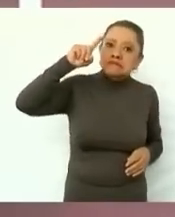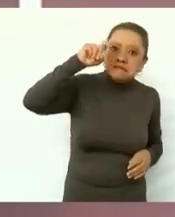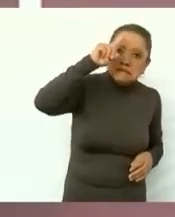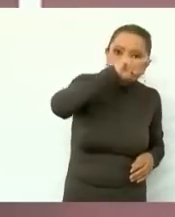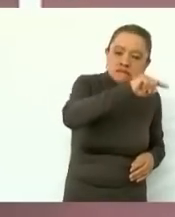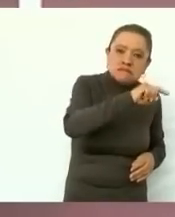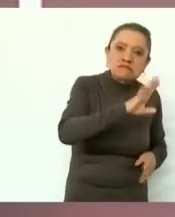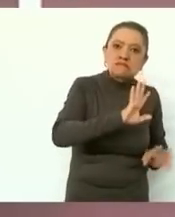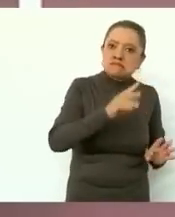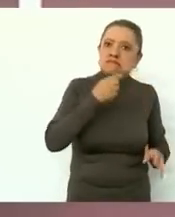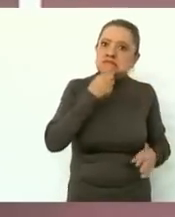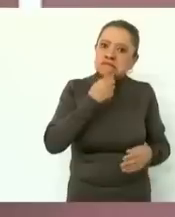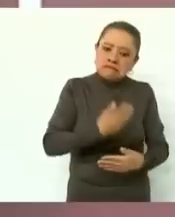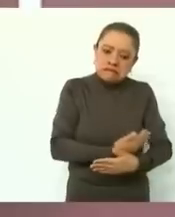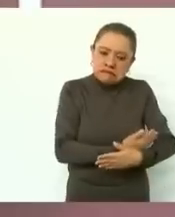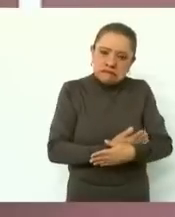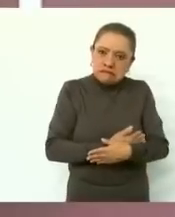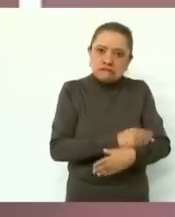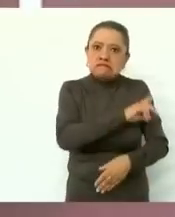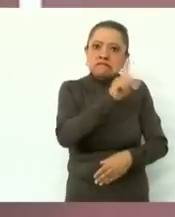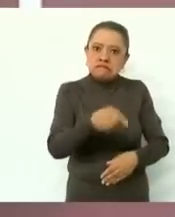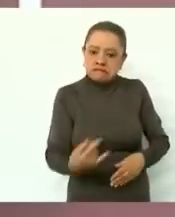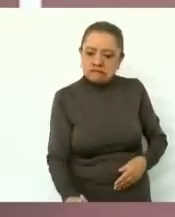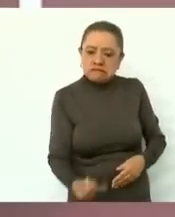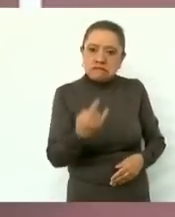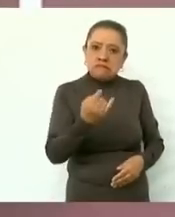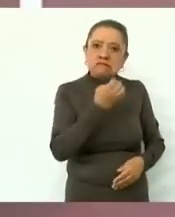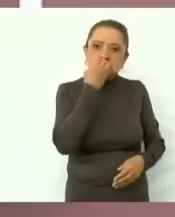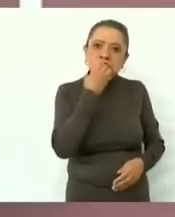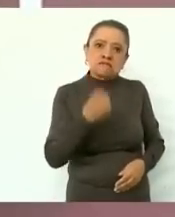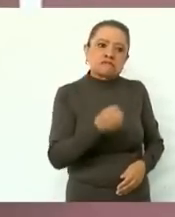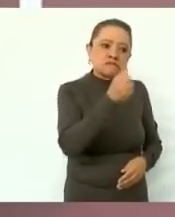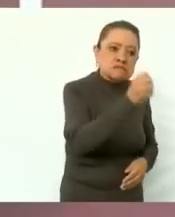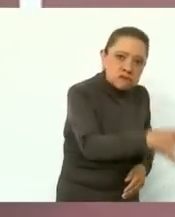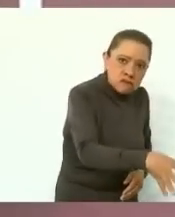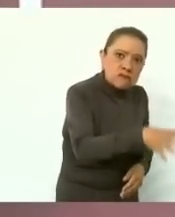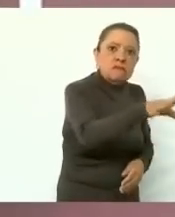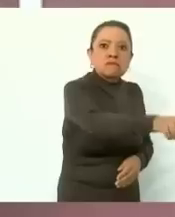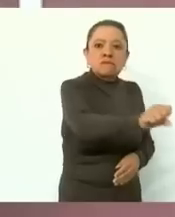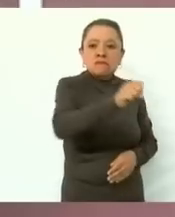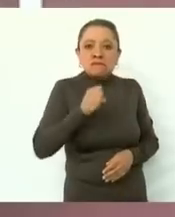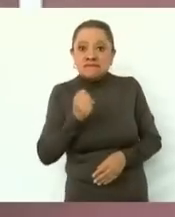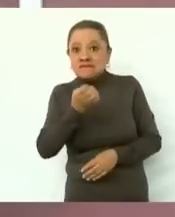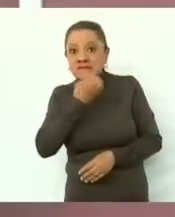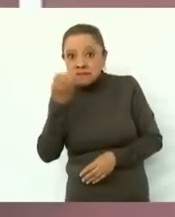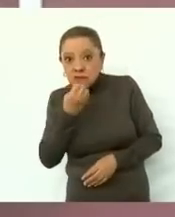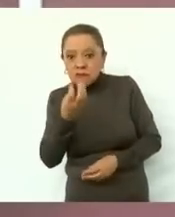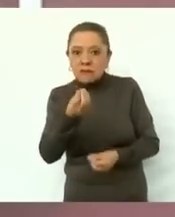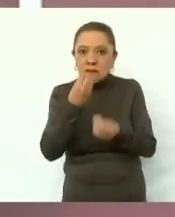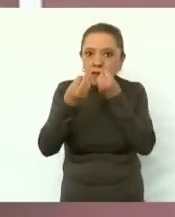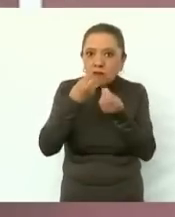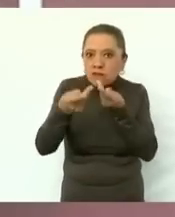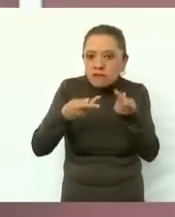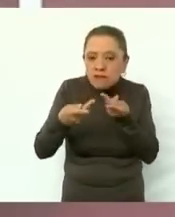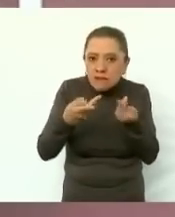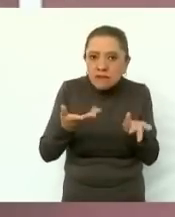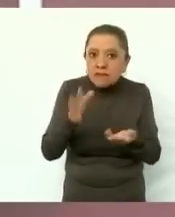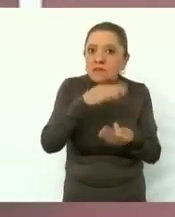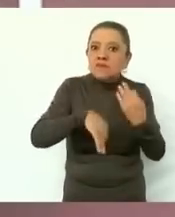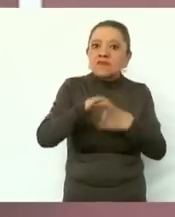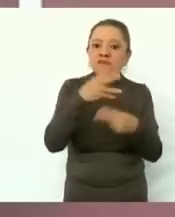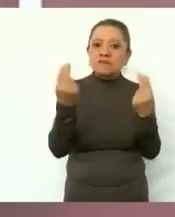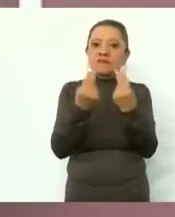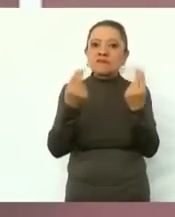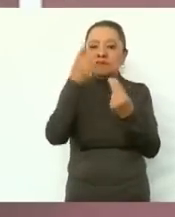ya cuando crecen, llevarlos a la escuela, recogerlos de la escuela, que la comida esté, todo lo necesario para que los niños y las niñas vivan